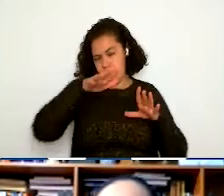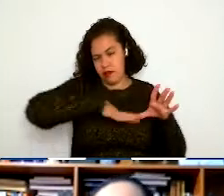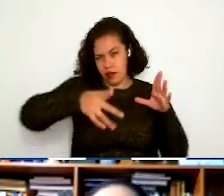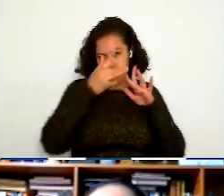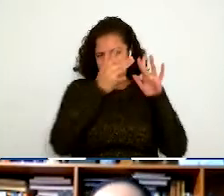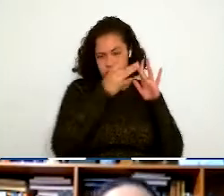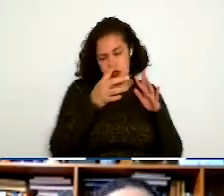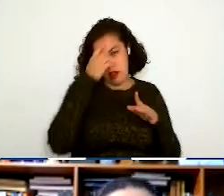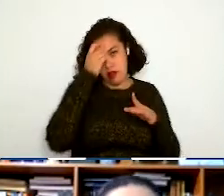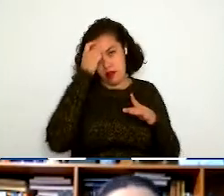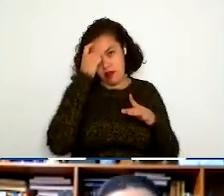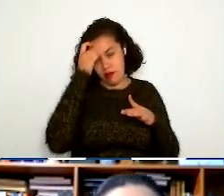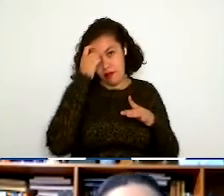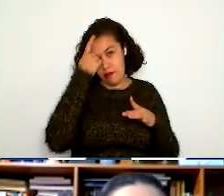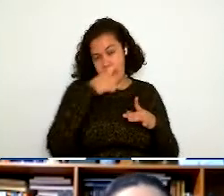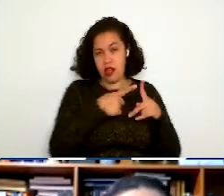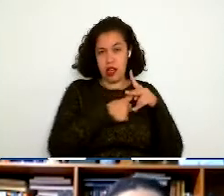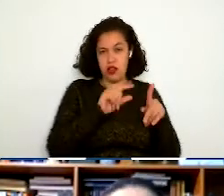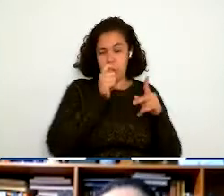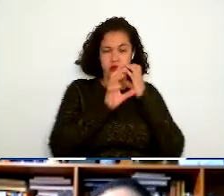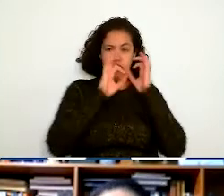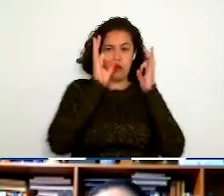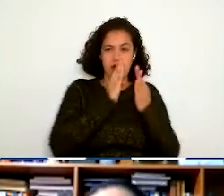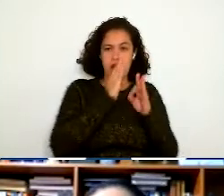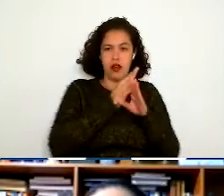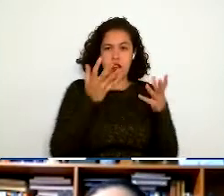partir incluso de otros instrumentos, como pueden ser